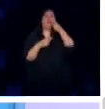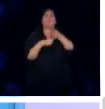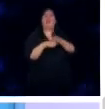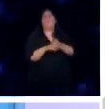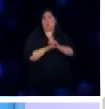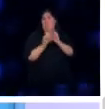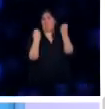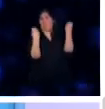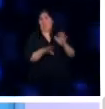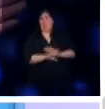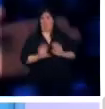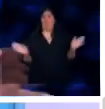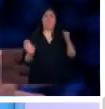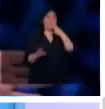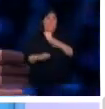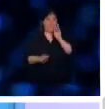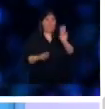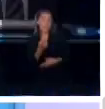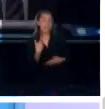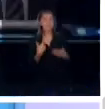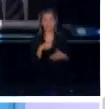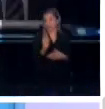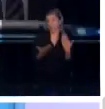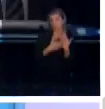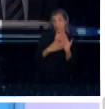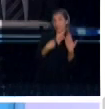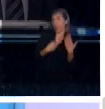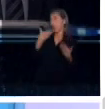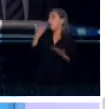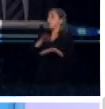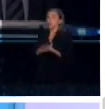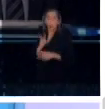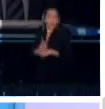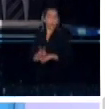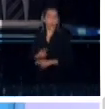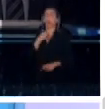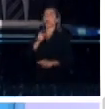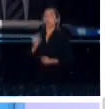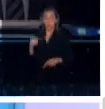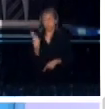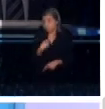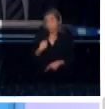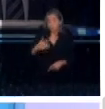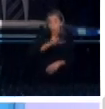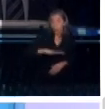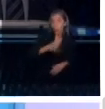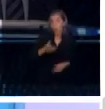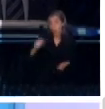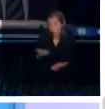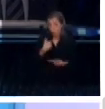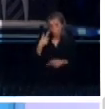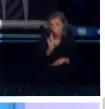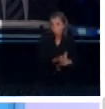Mira, ayer estuve en Villa Constitución, en una localidad cerca de Rosario. Sí. Muy importante, una localidad muy importante que se ha